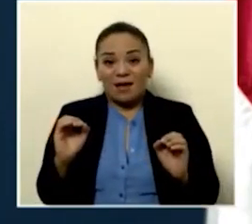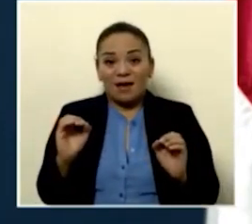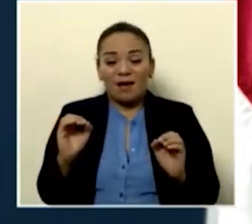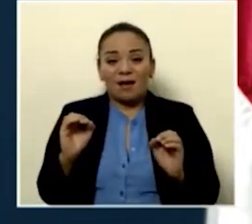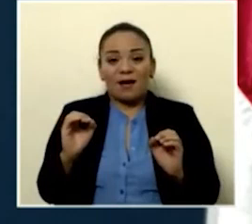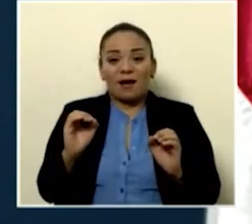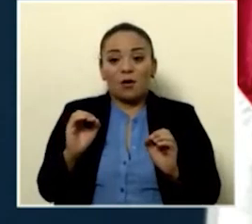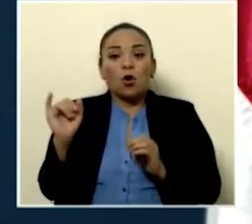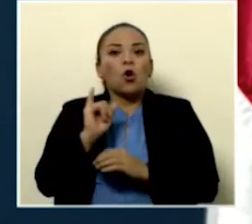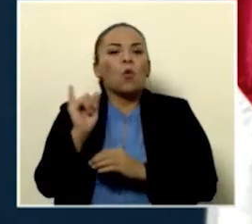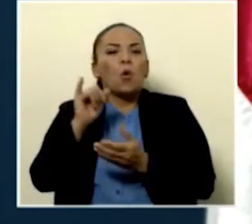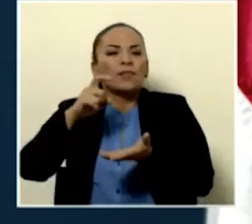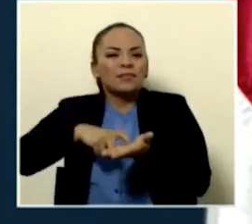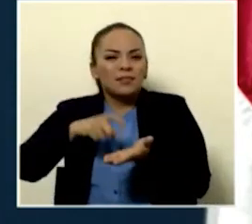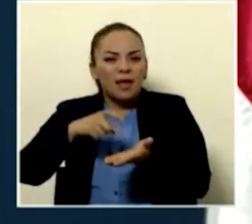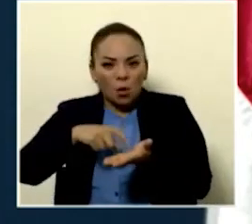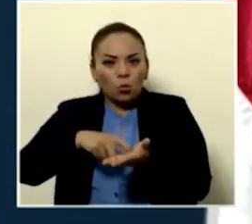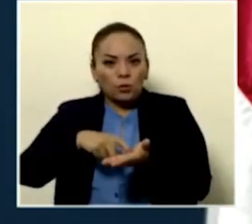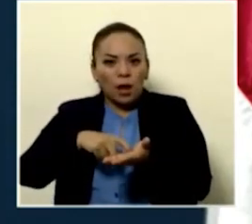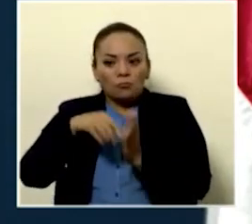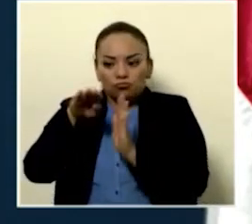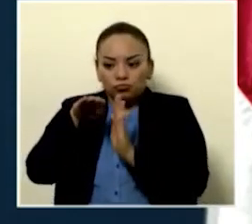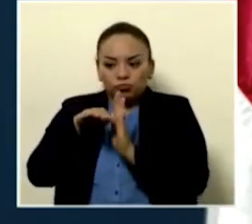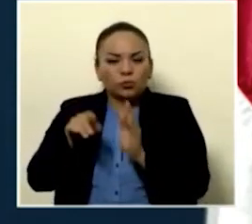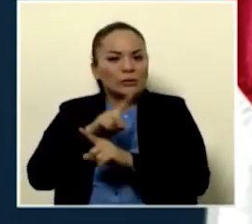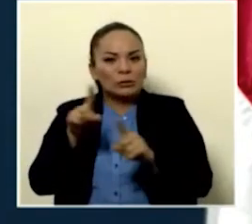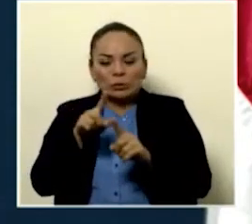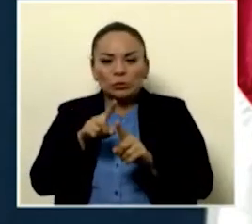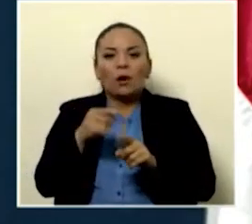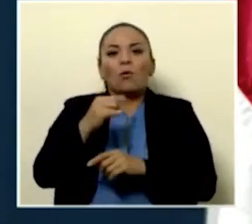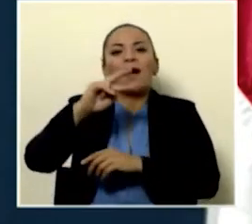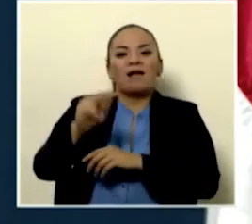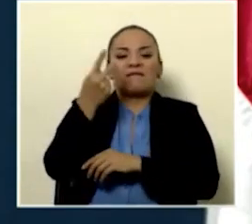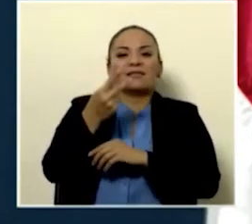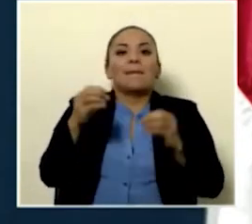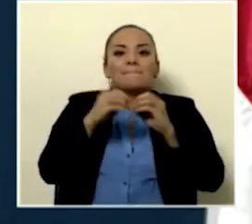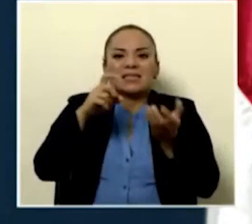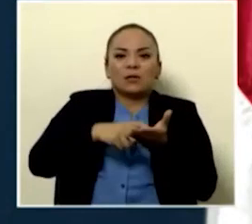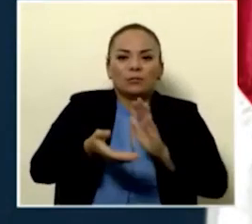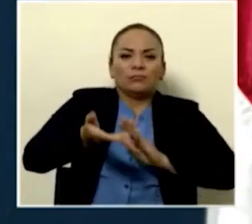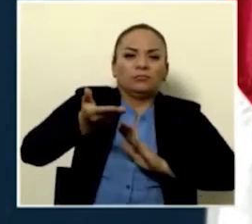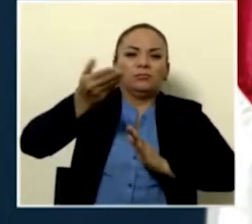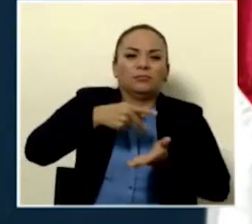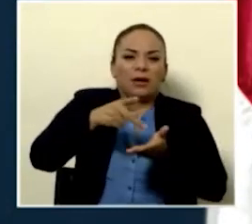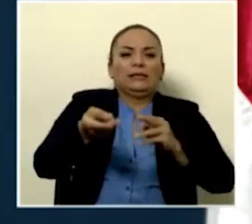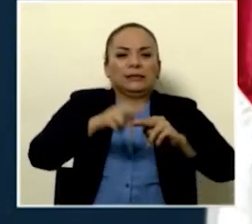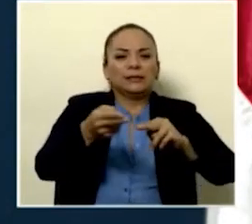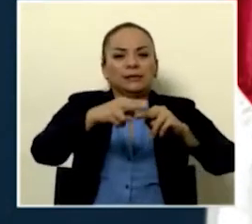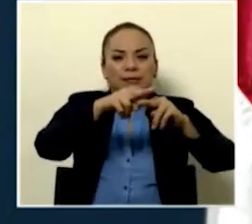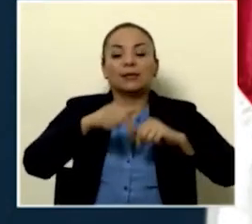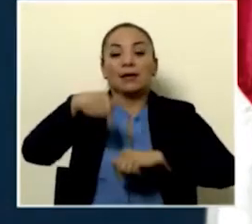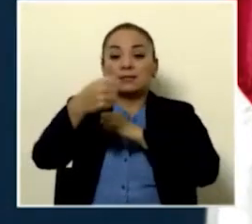principal de la deuda. Al revés, se ha estado endeudando, aumentando el saldo y pagando intereses.